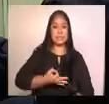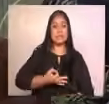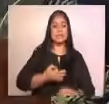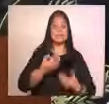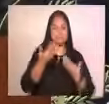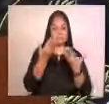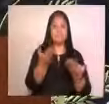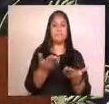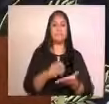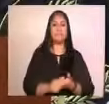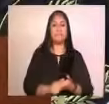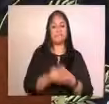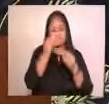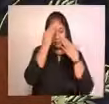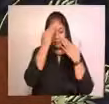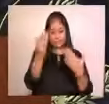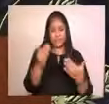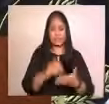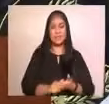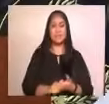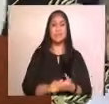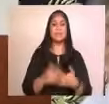merecen. Muchas gracias.